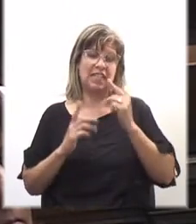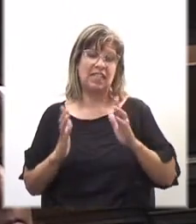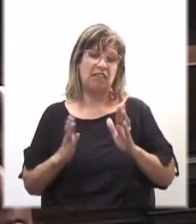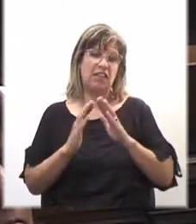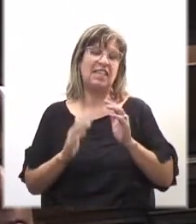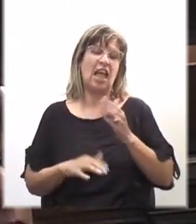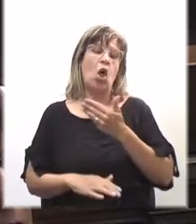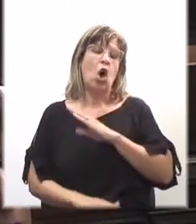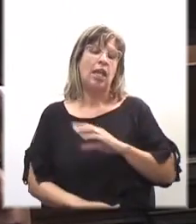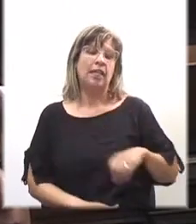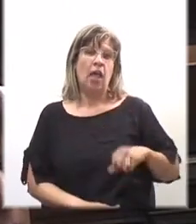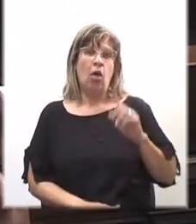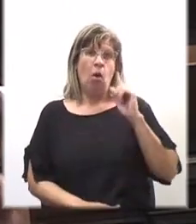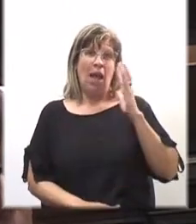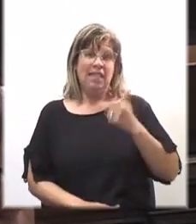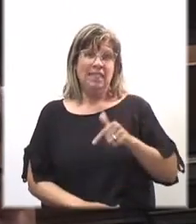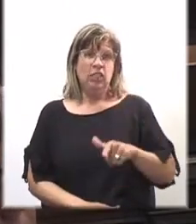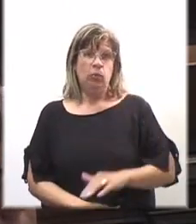palestino.